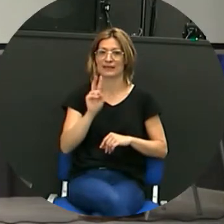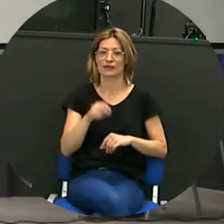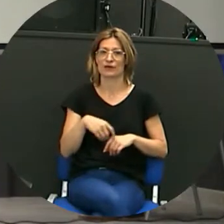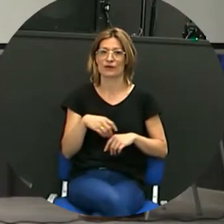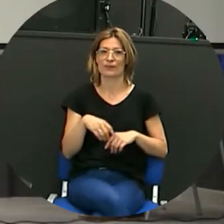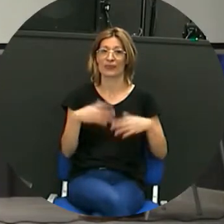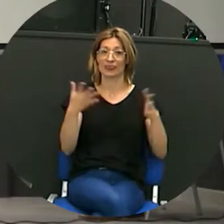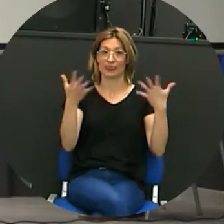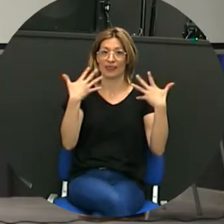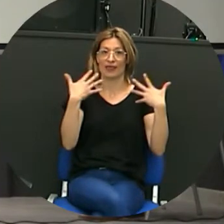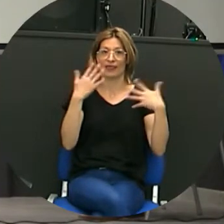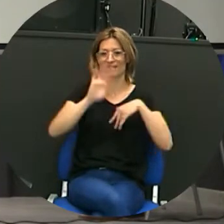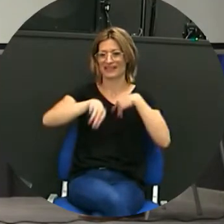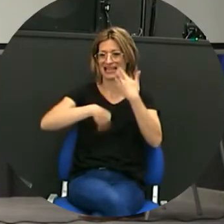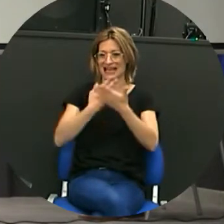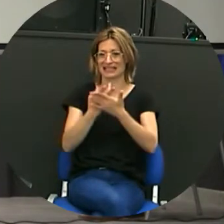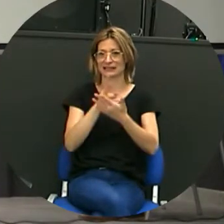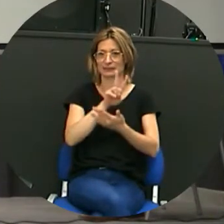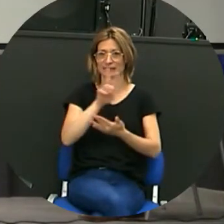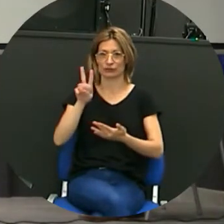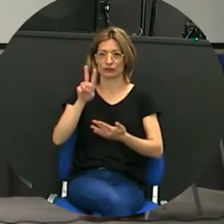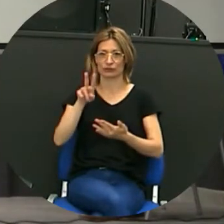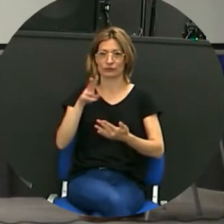10 al 22.